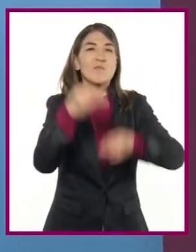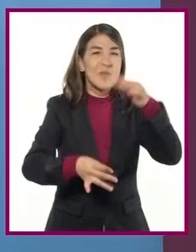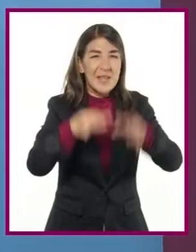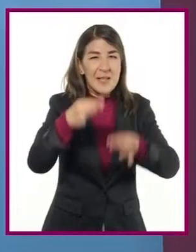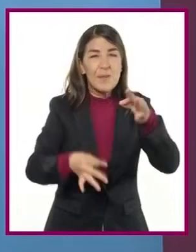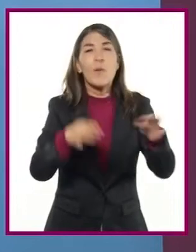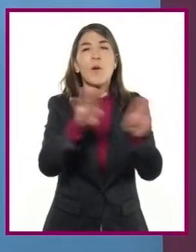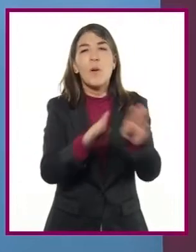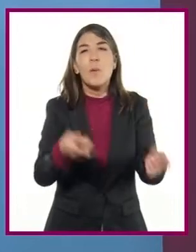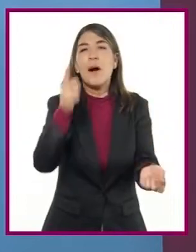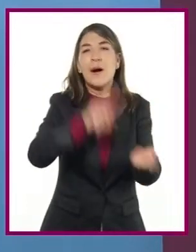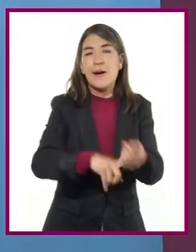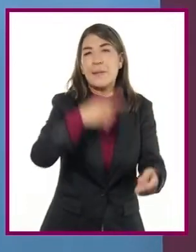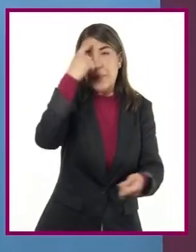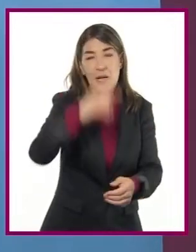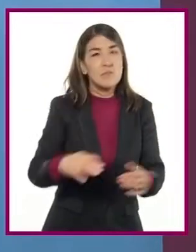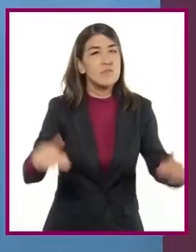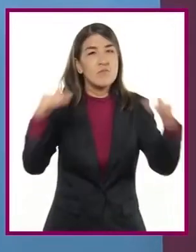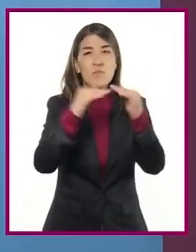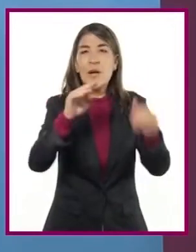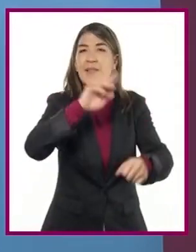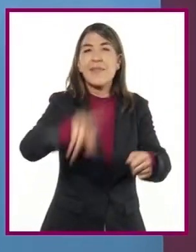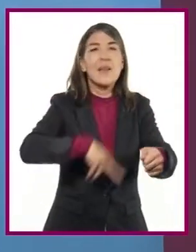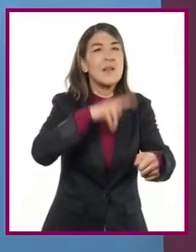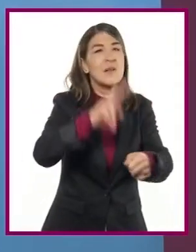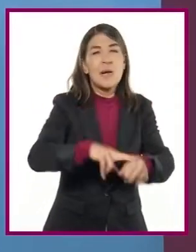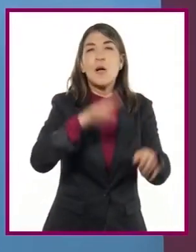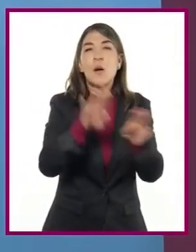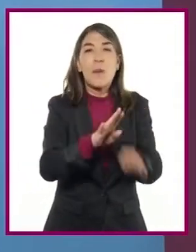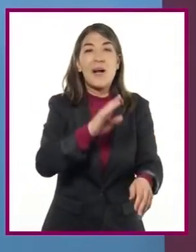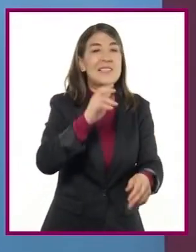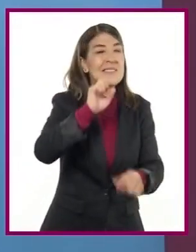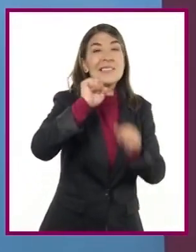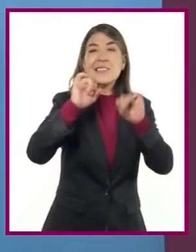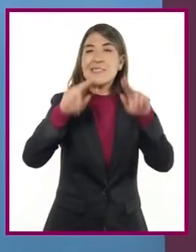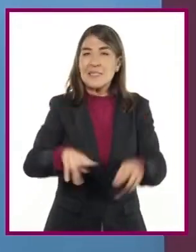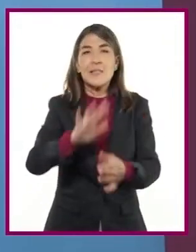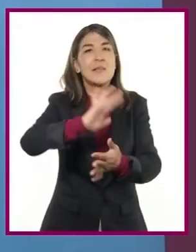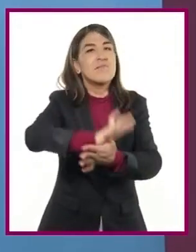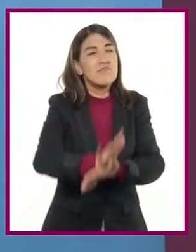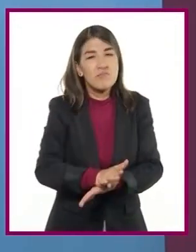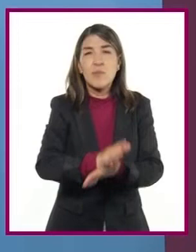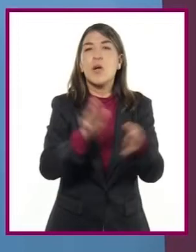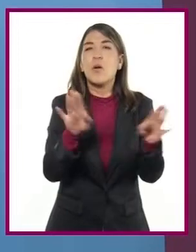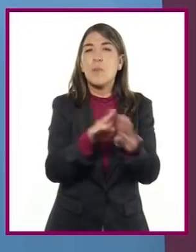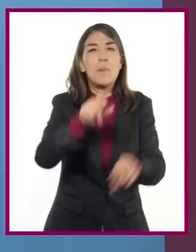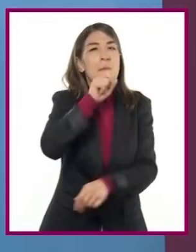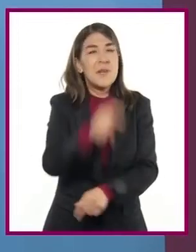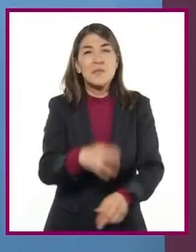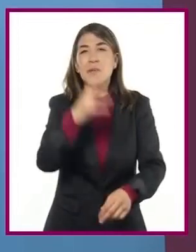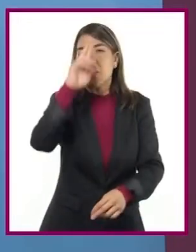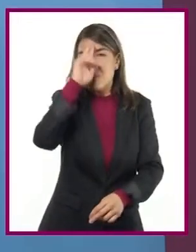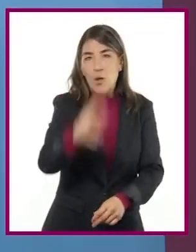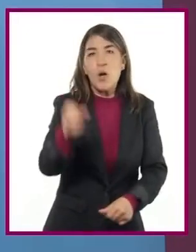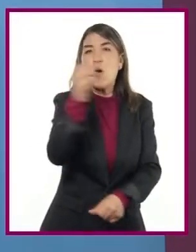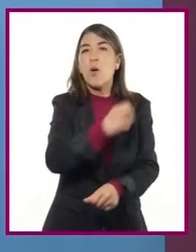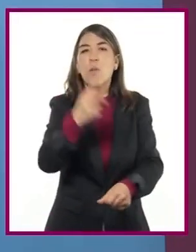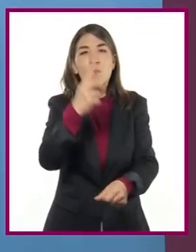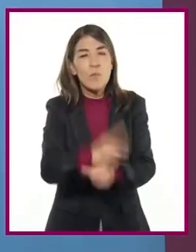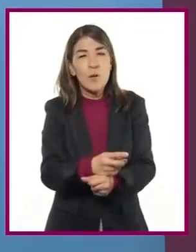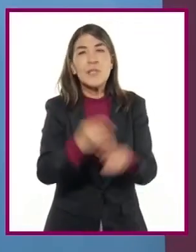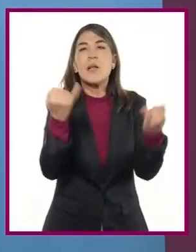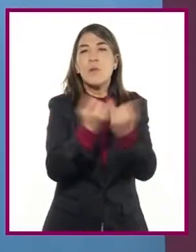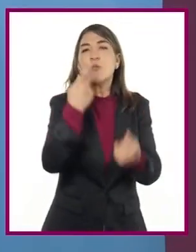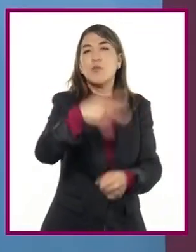el acceso neutral y sin discriminación a todas las personas, a las mismas condiciones, oportunidades